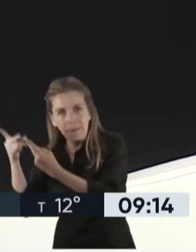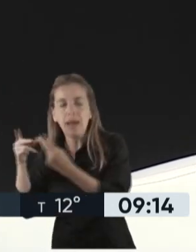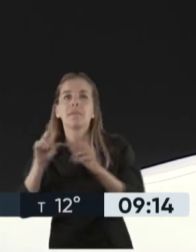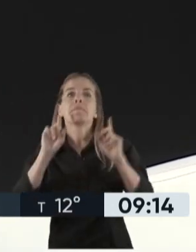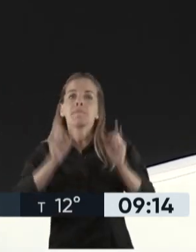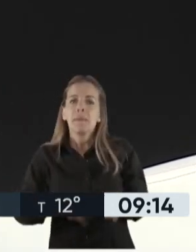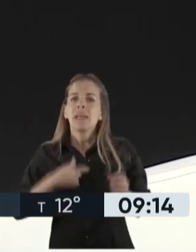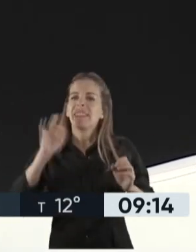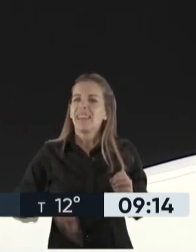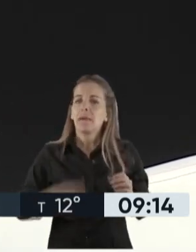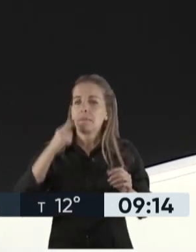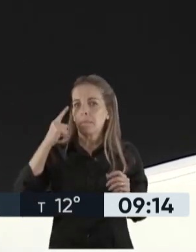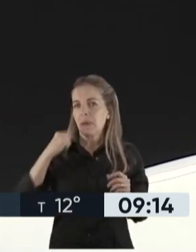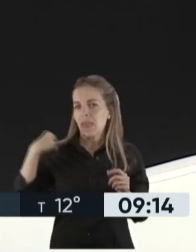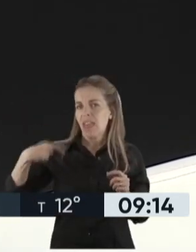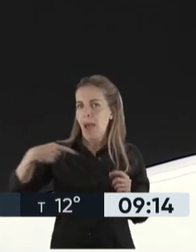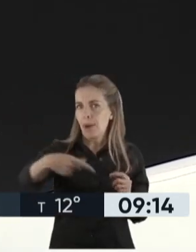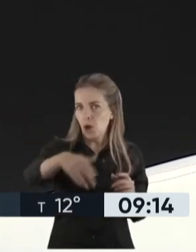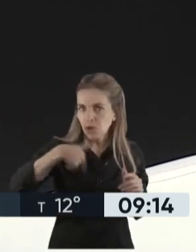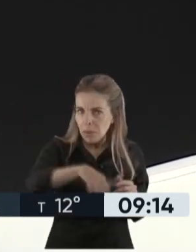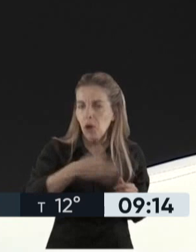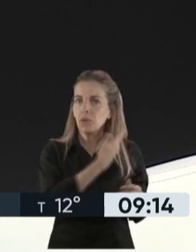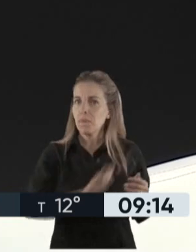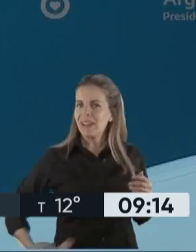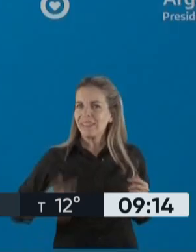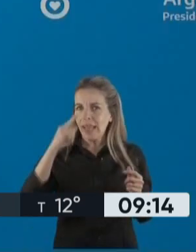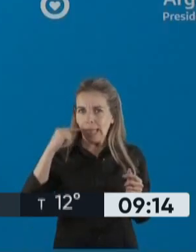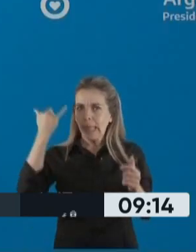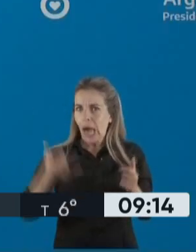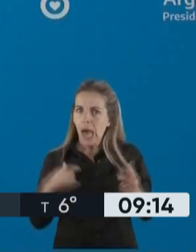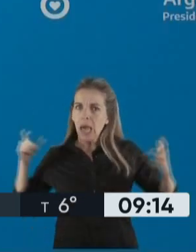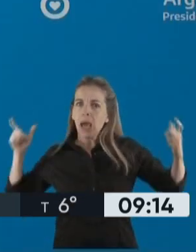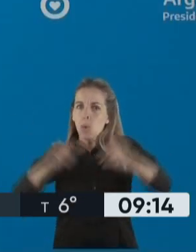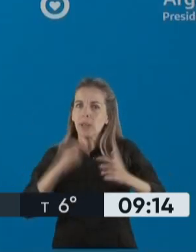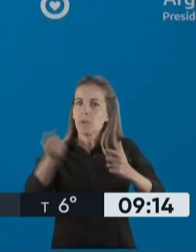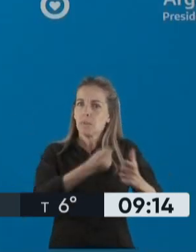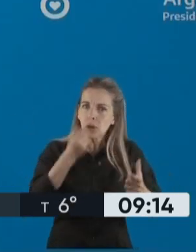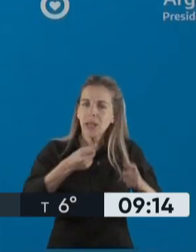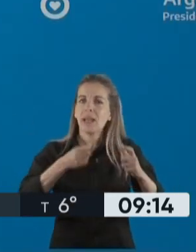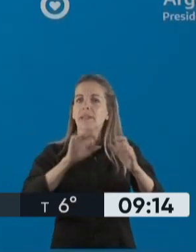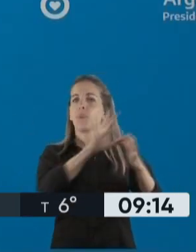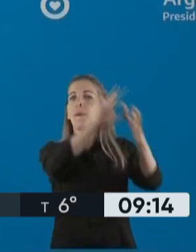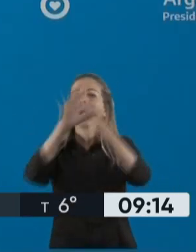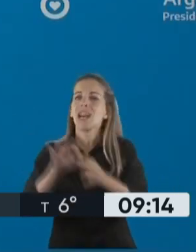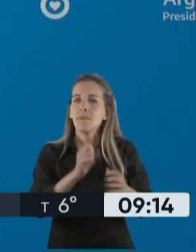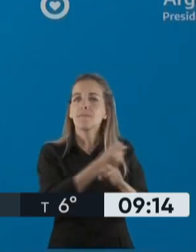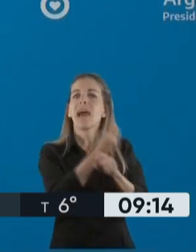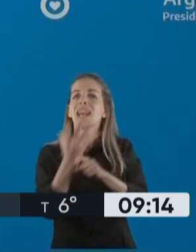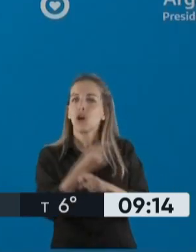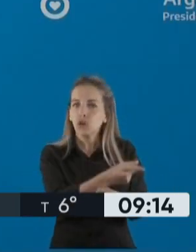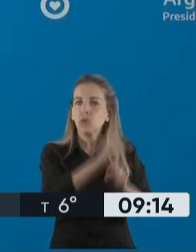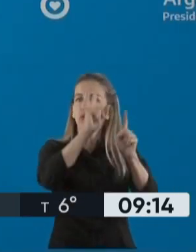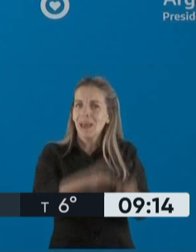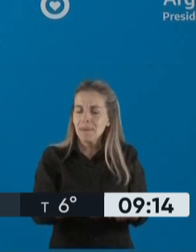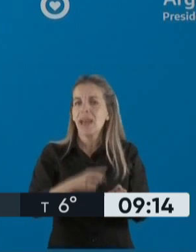el presidente tiene en los próximos días importantes cumbres como la del Mercosur, los BRIC, y también ha sido invitado al G7